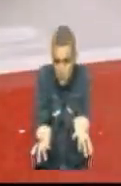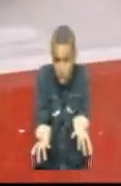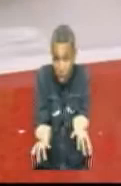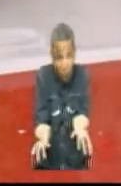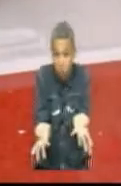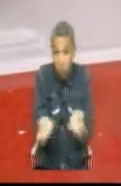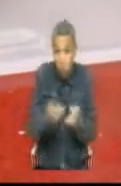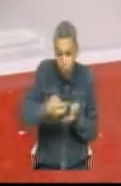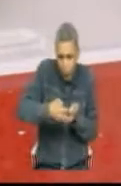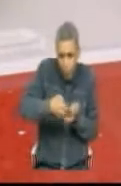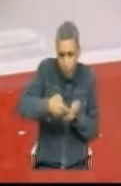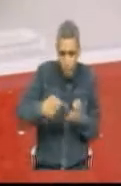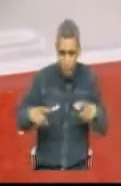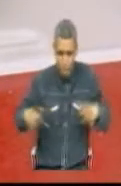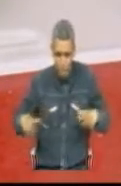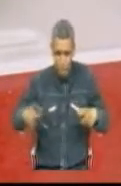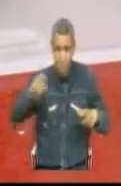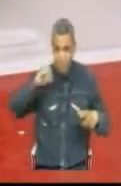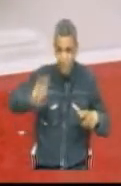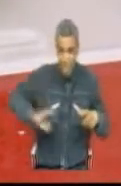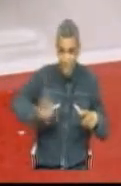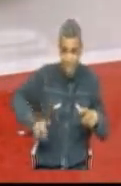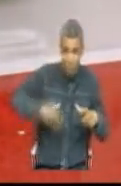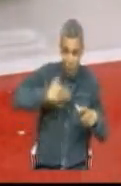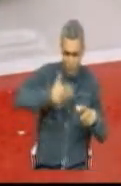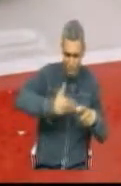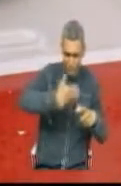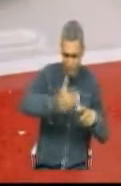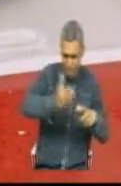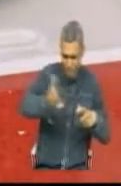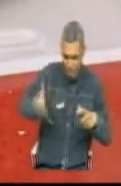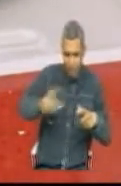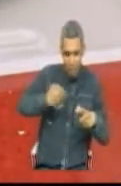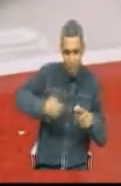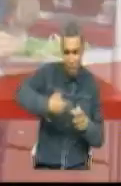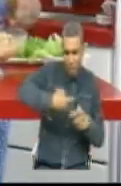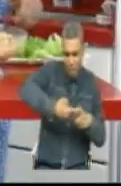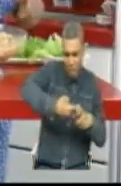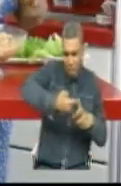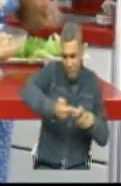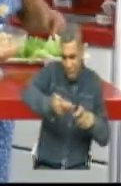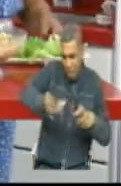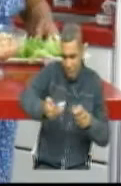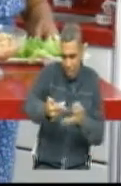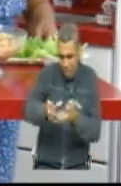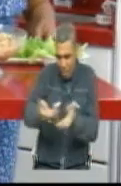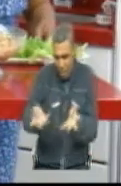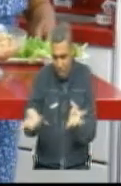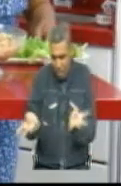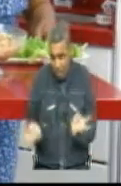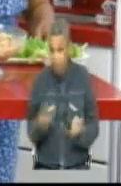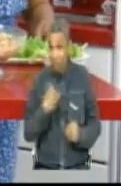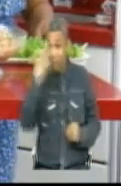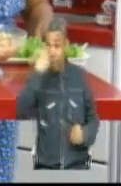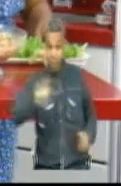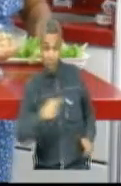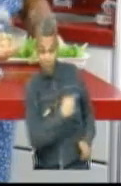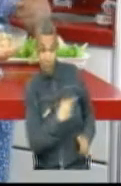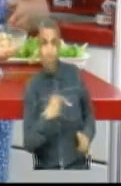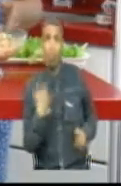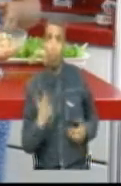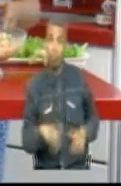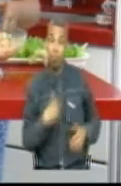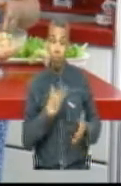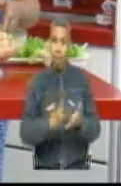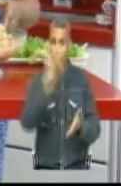la técnica viene se cita se acaba de aplicar esa idea esta técnica como le llamamos